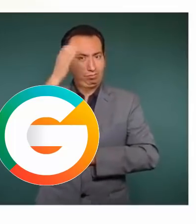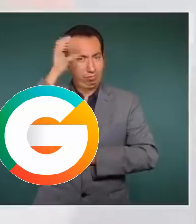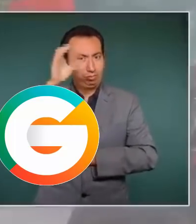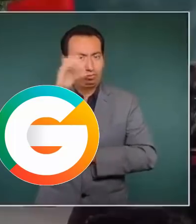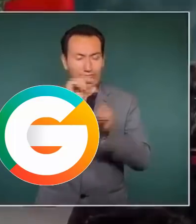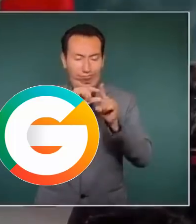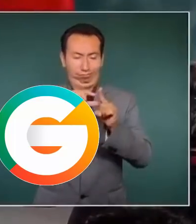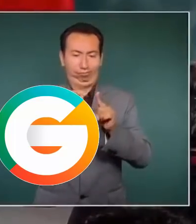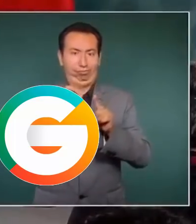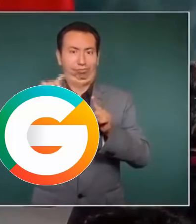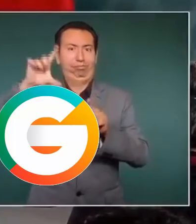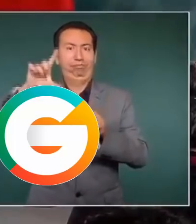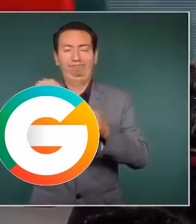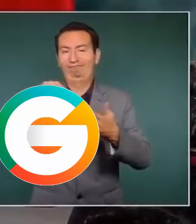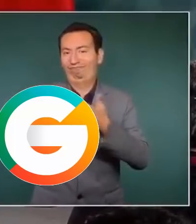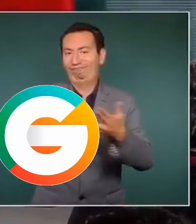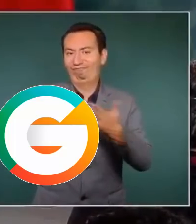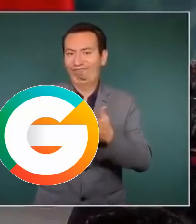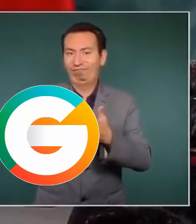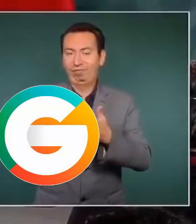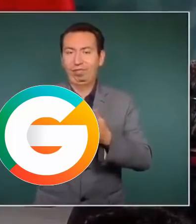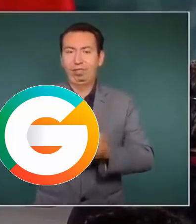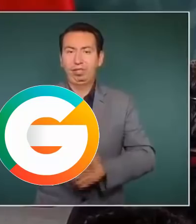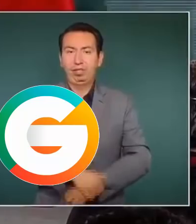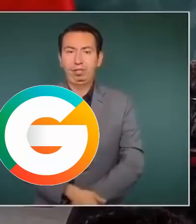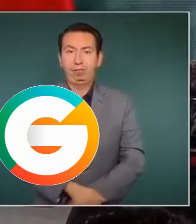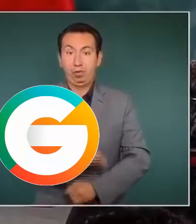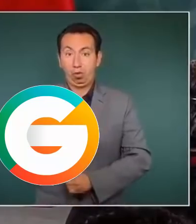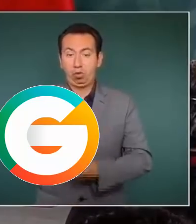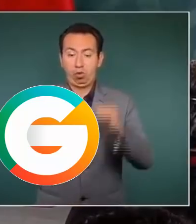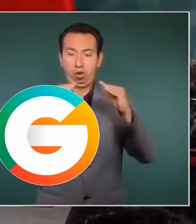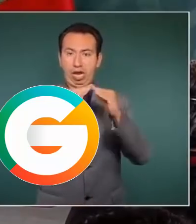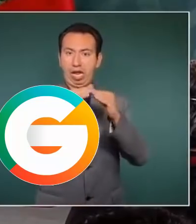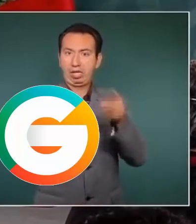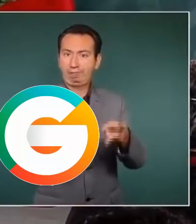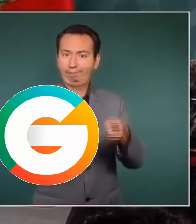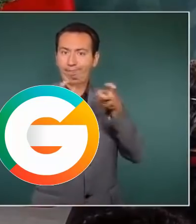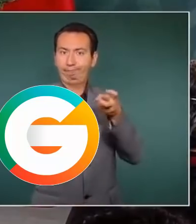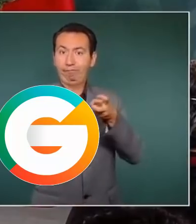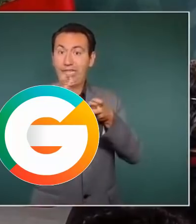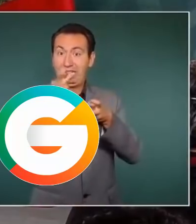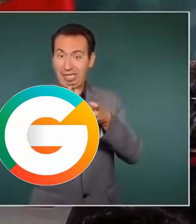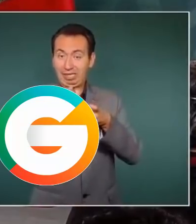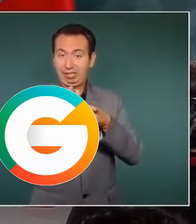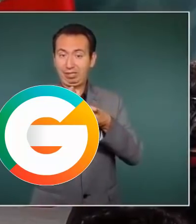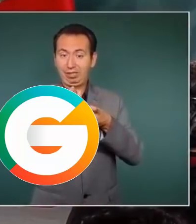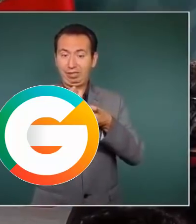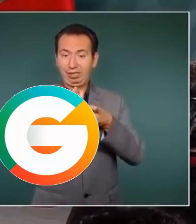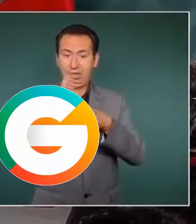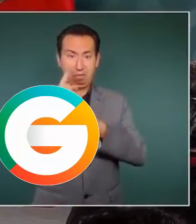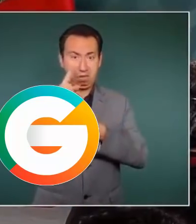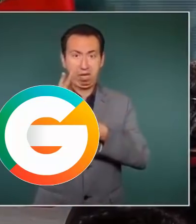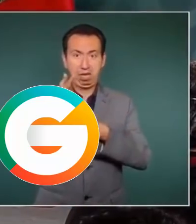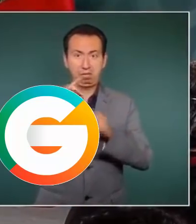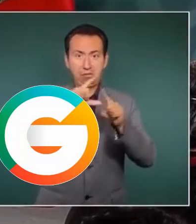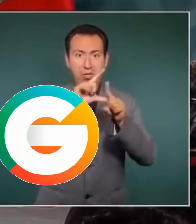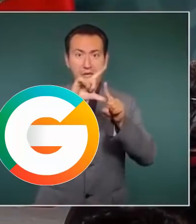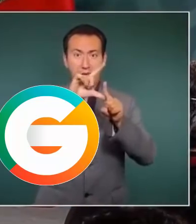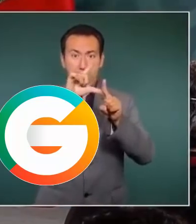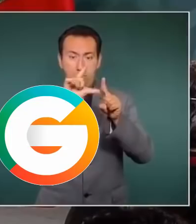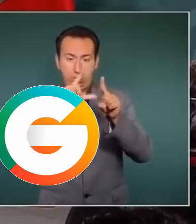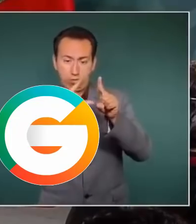alza. Adelante, por favor. Robo a casa habitación, también se ve una